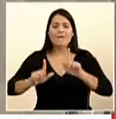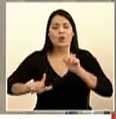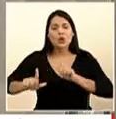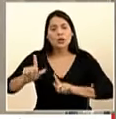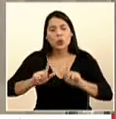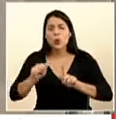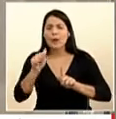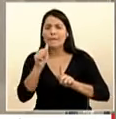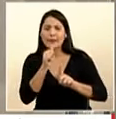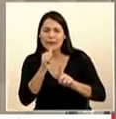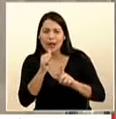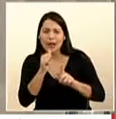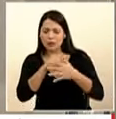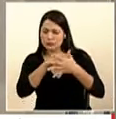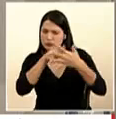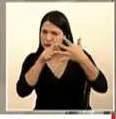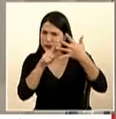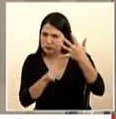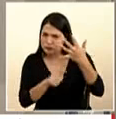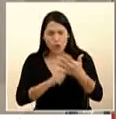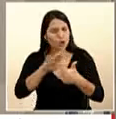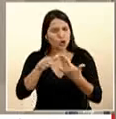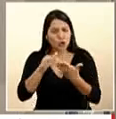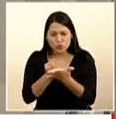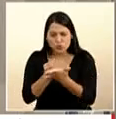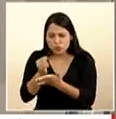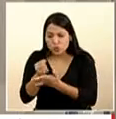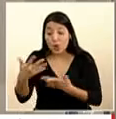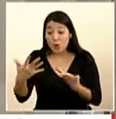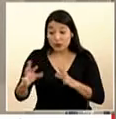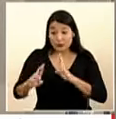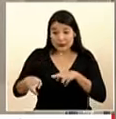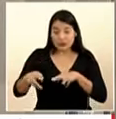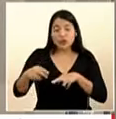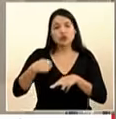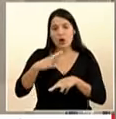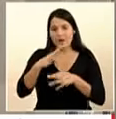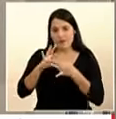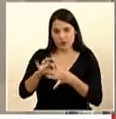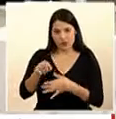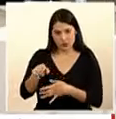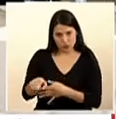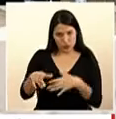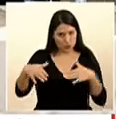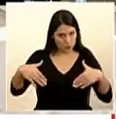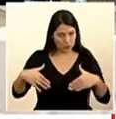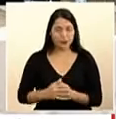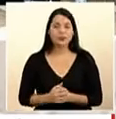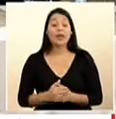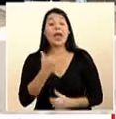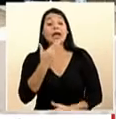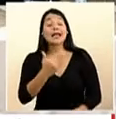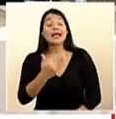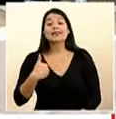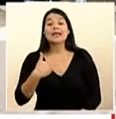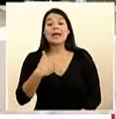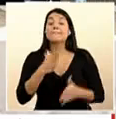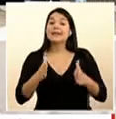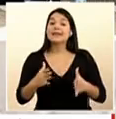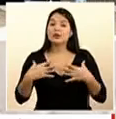y cuando tengamos resultados me referiré al mismo muchas gracias señor ministro de salud escucharemos al